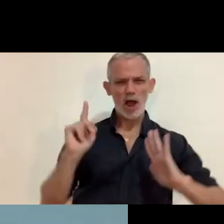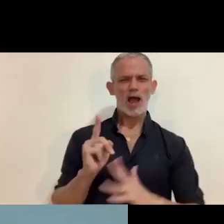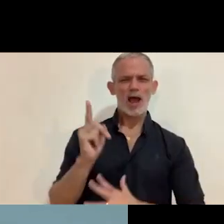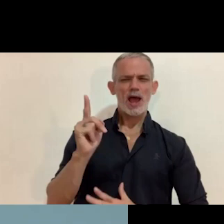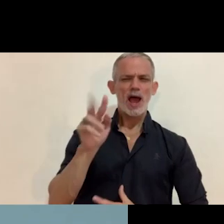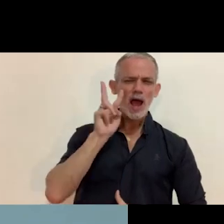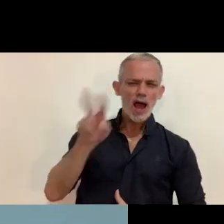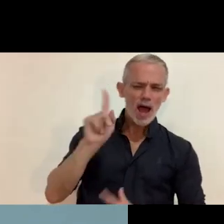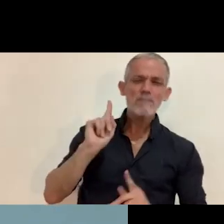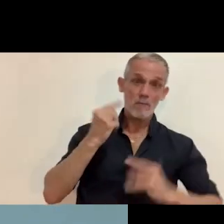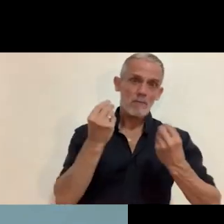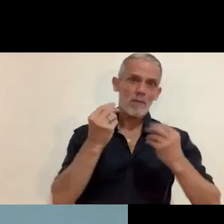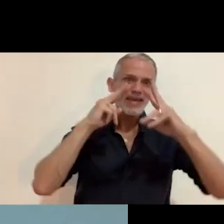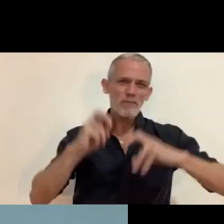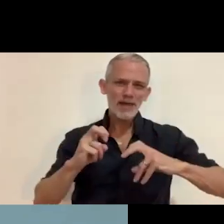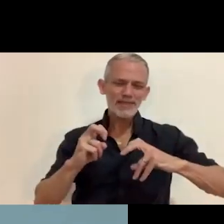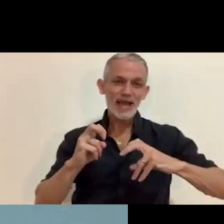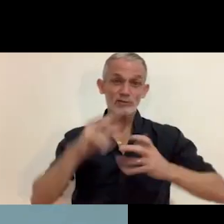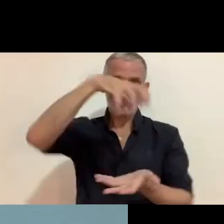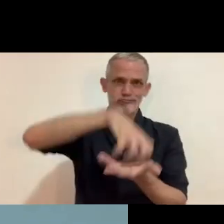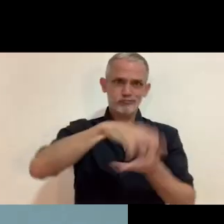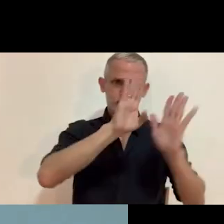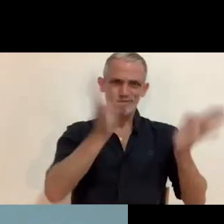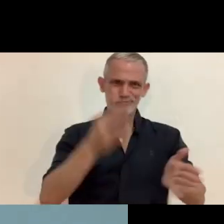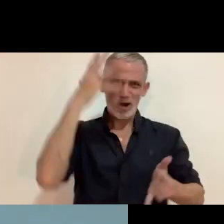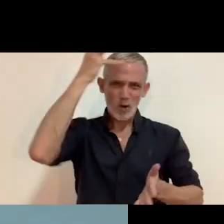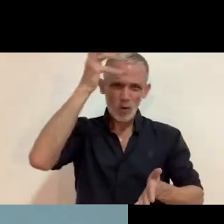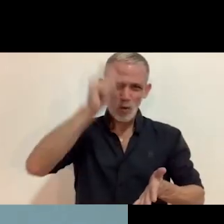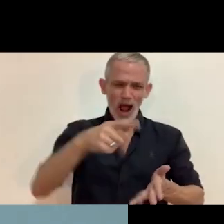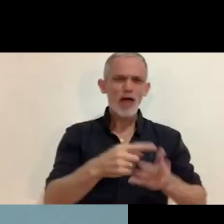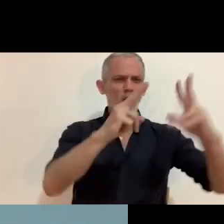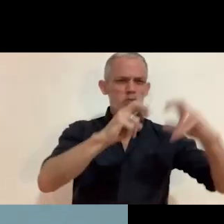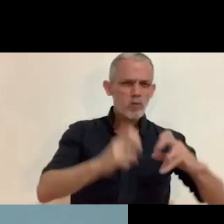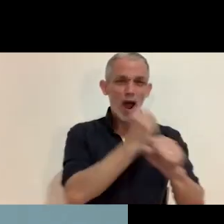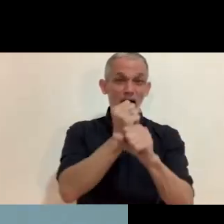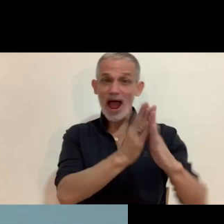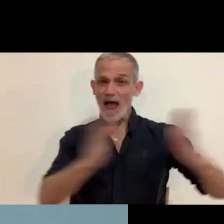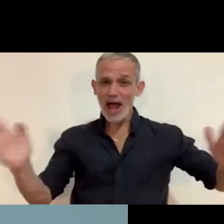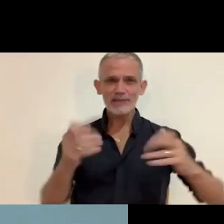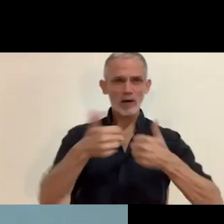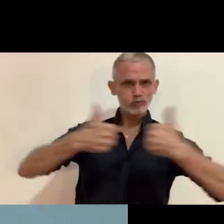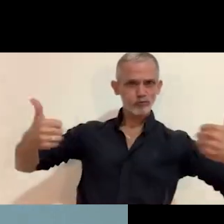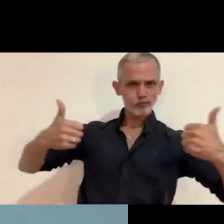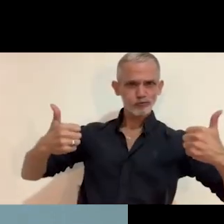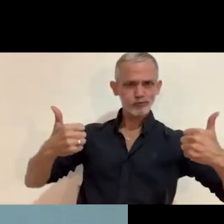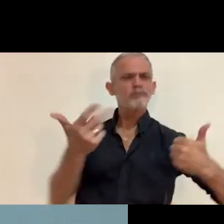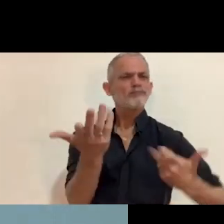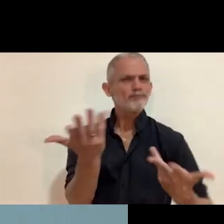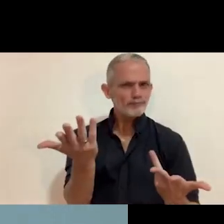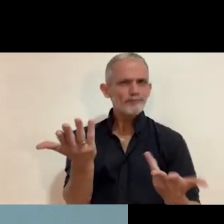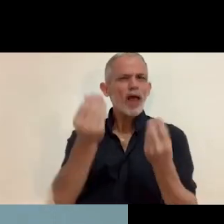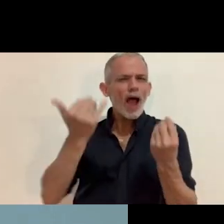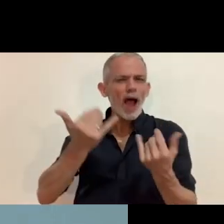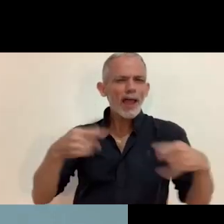la investigación en sede penal, ¿sí? Desde la instrucción hasta la etapa plenaria, justamente lo que va a tener